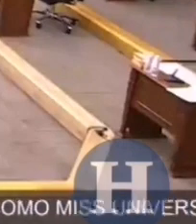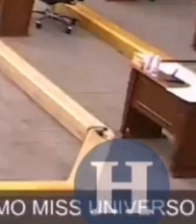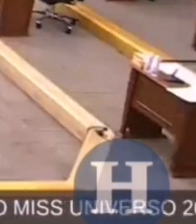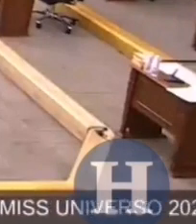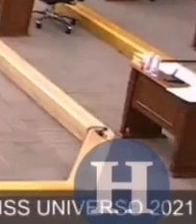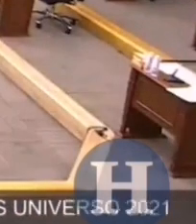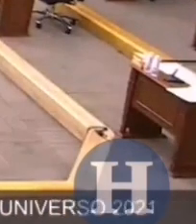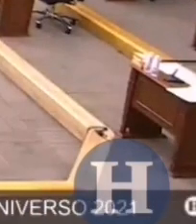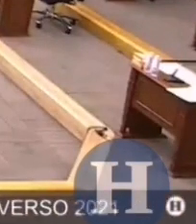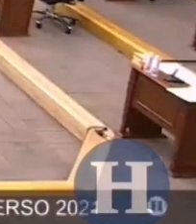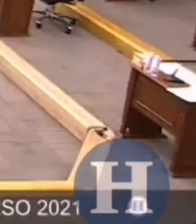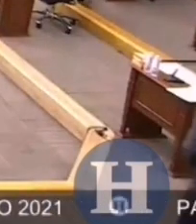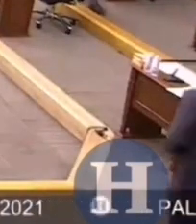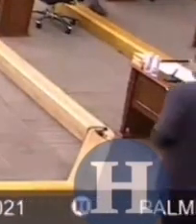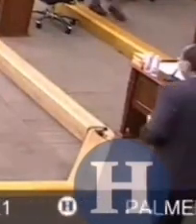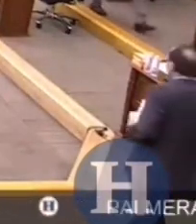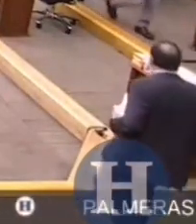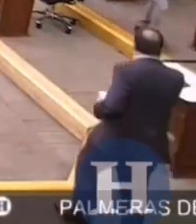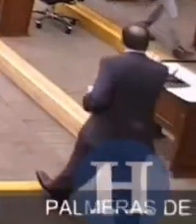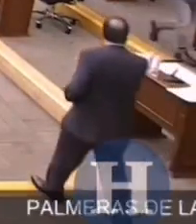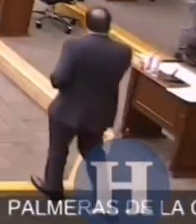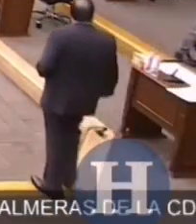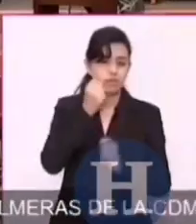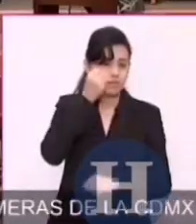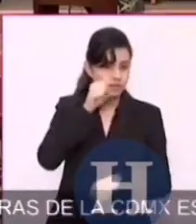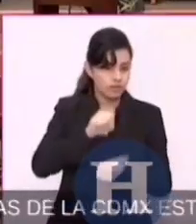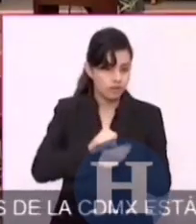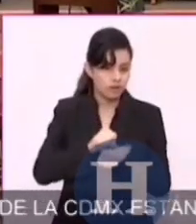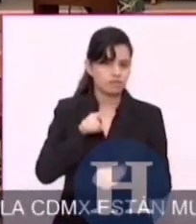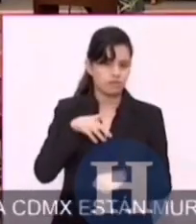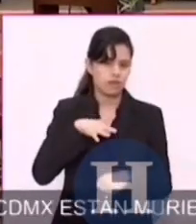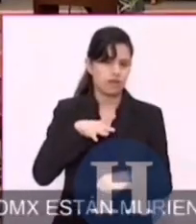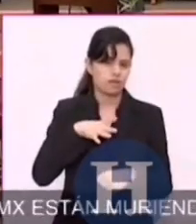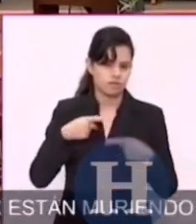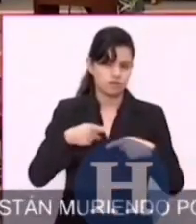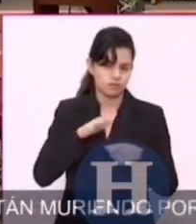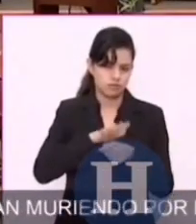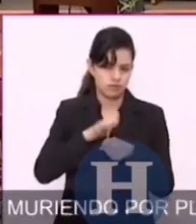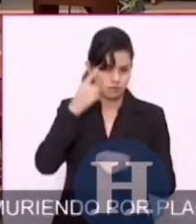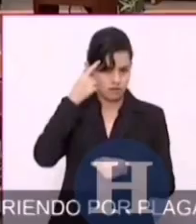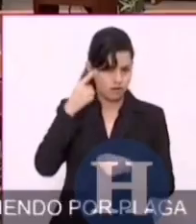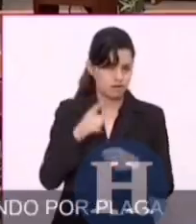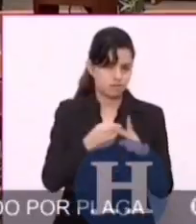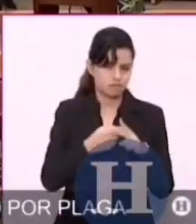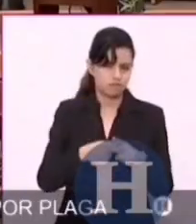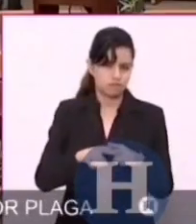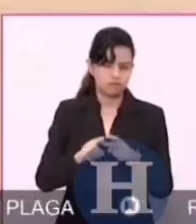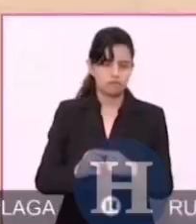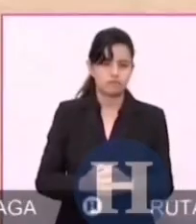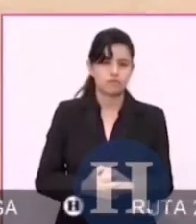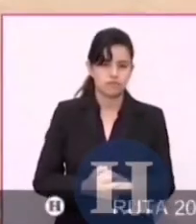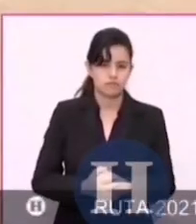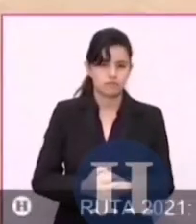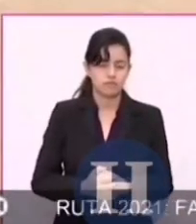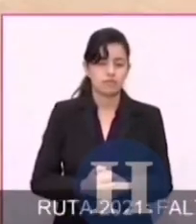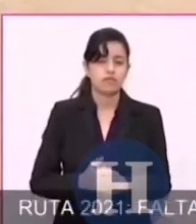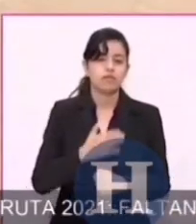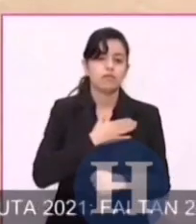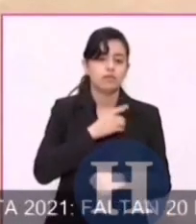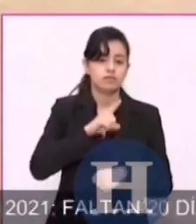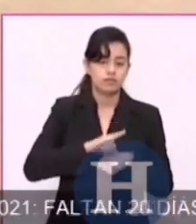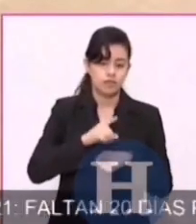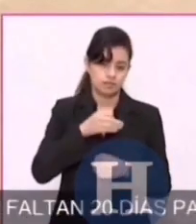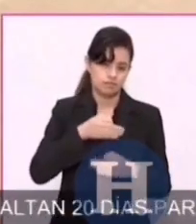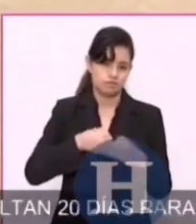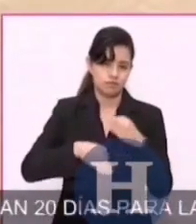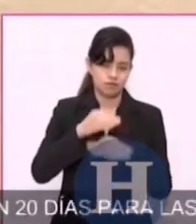Pues ahí está el trato que se le da a diputados o candidatos a diputados y diputadas cuando no hacen bien su trabajo